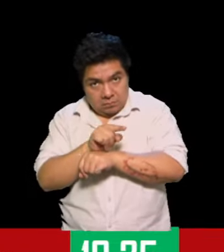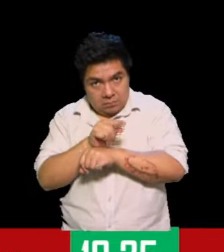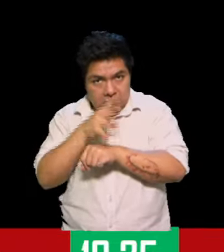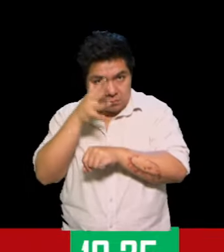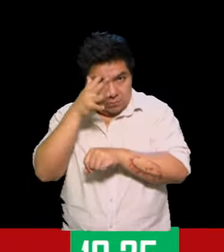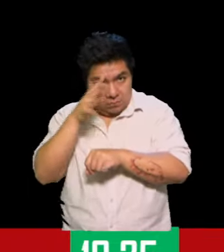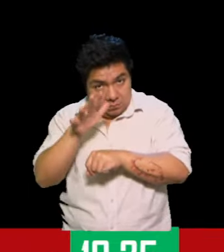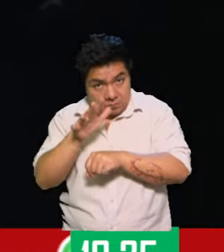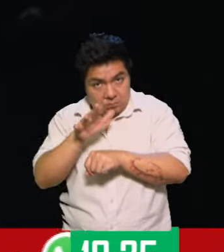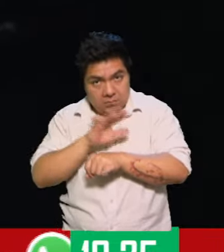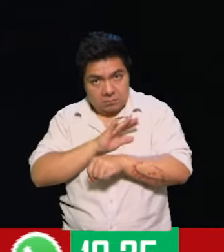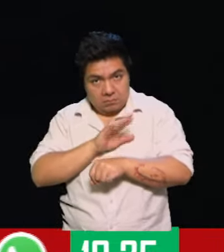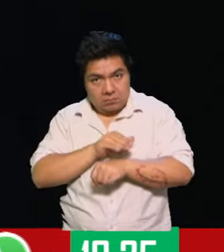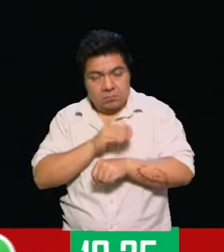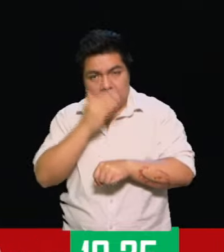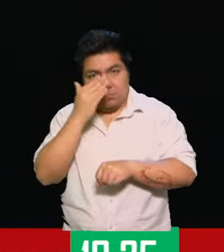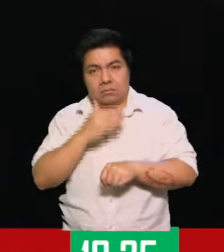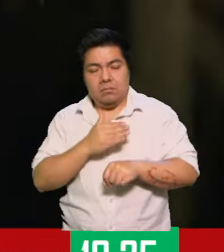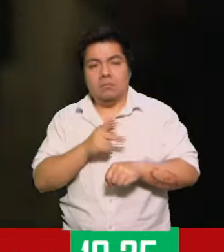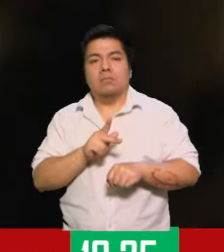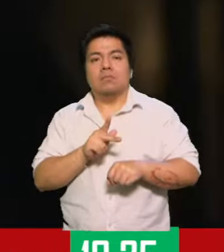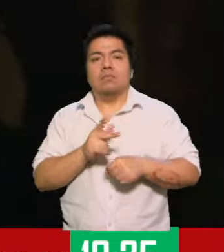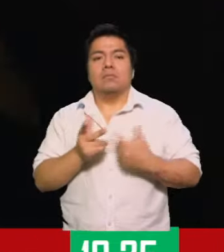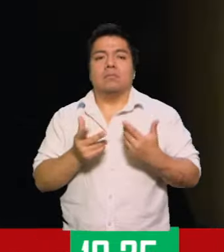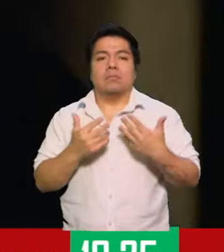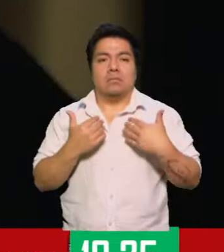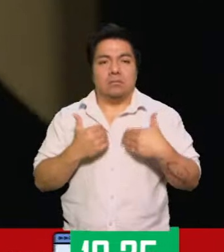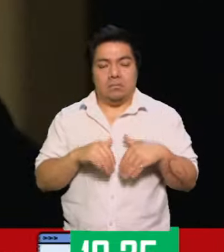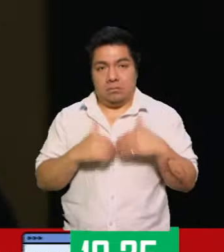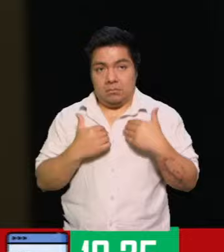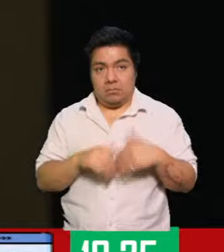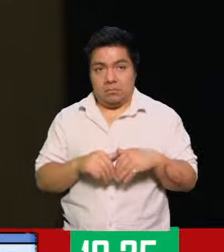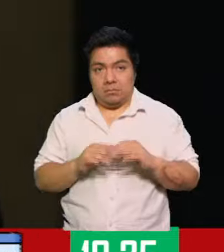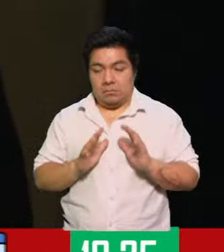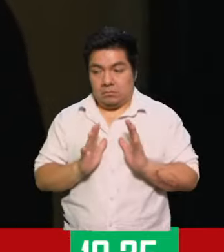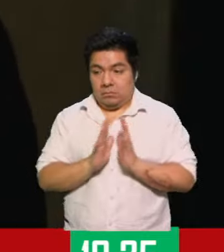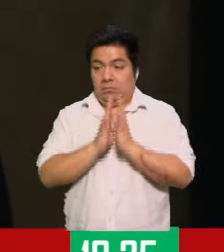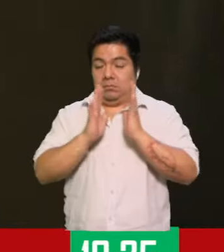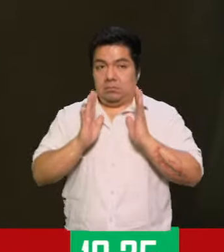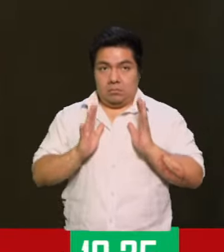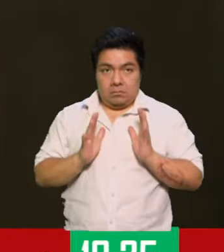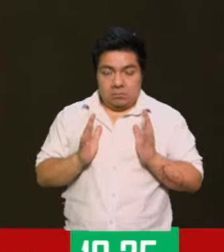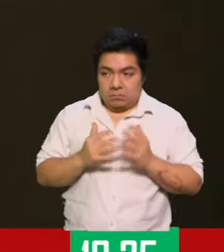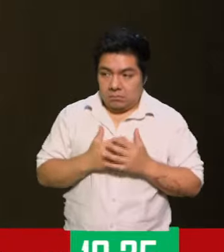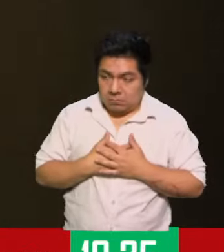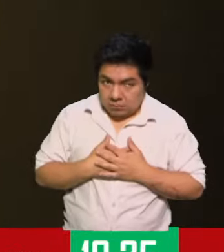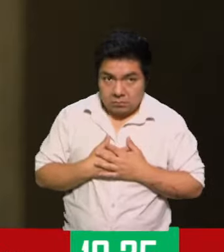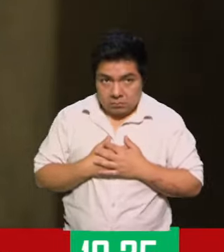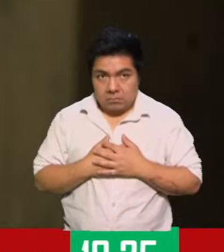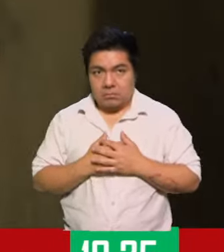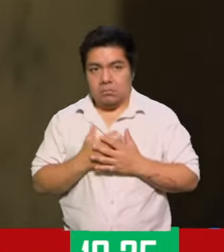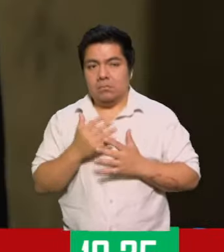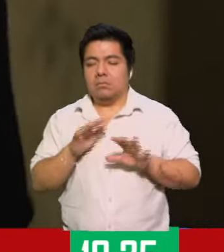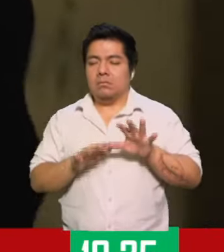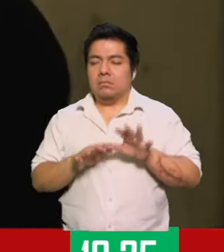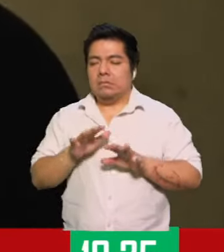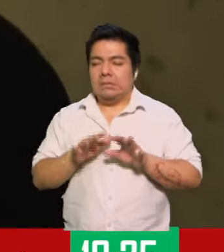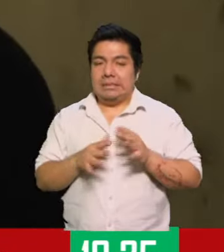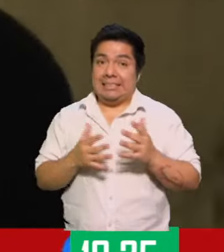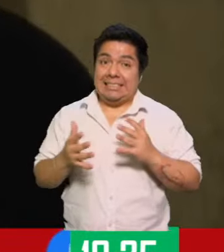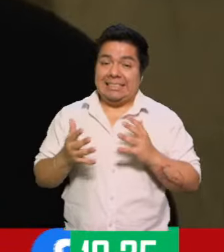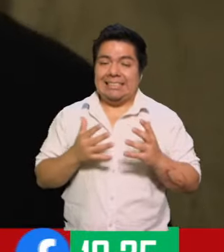ya Se nos adelantó Pero qué impresión sí no no no y entonces tiene una cuestión ahí medio